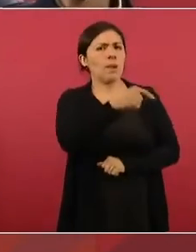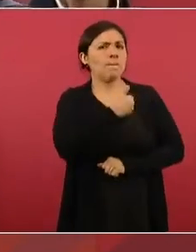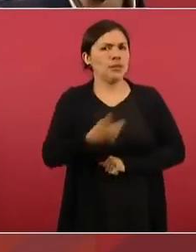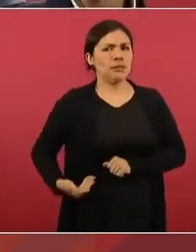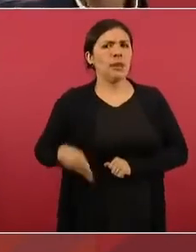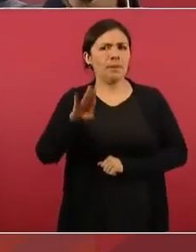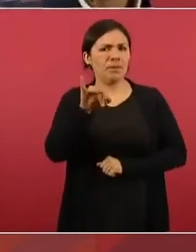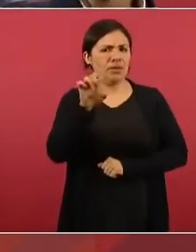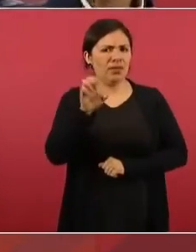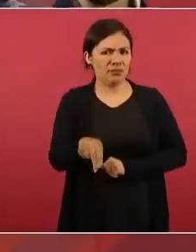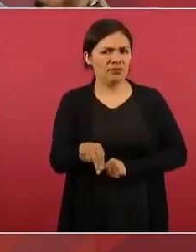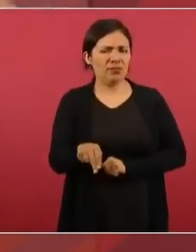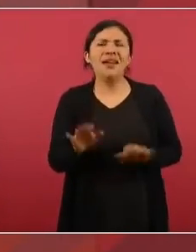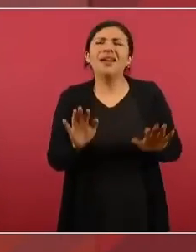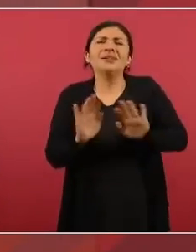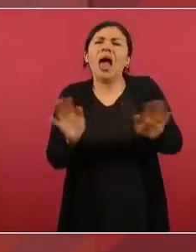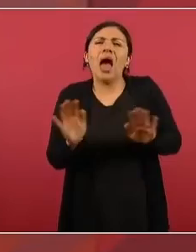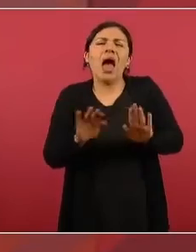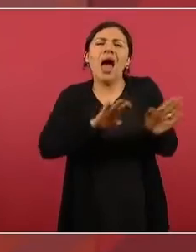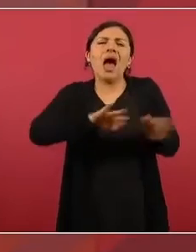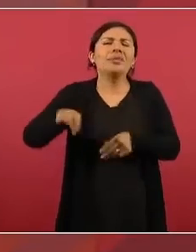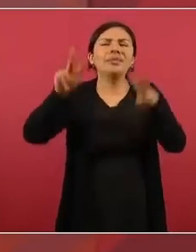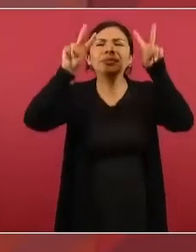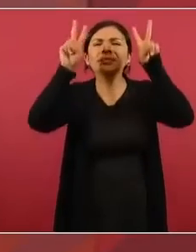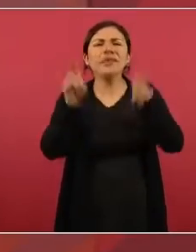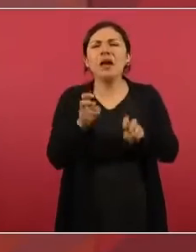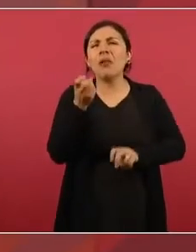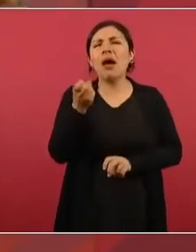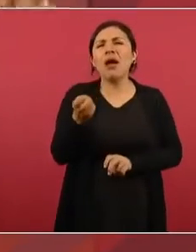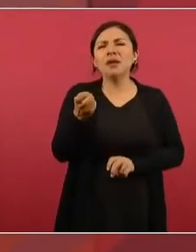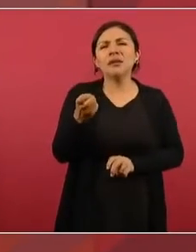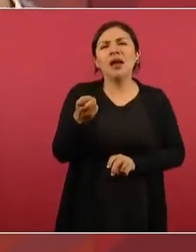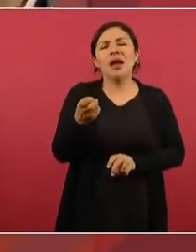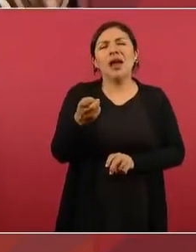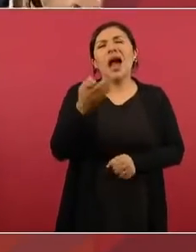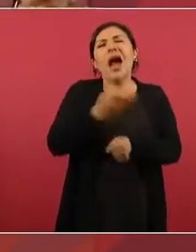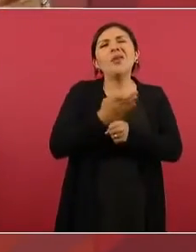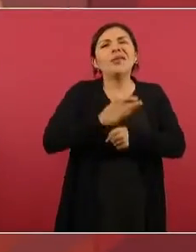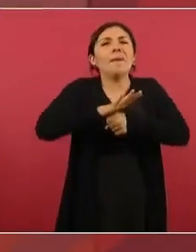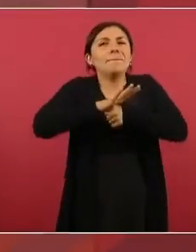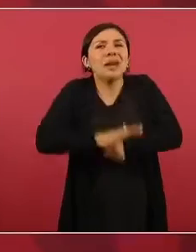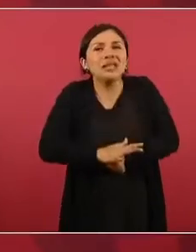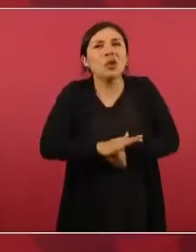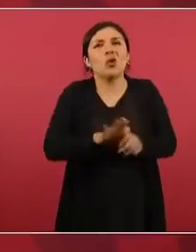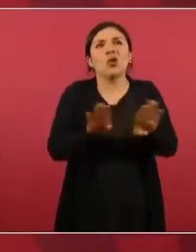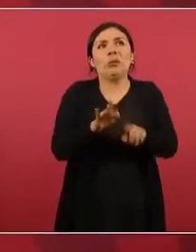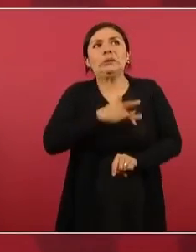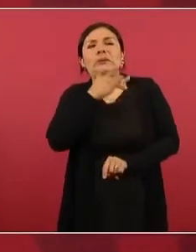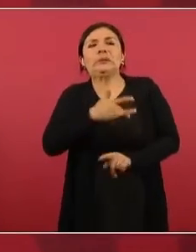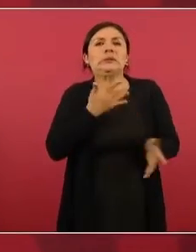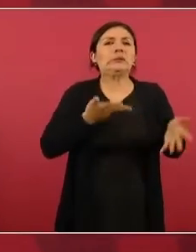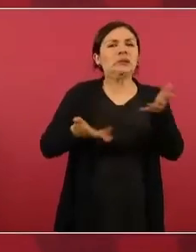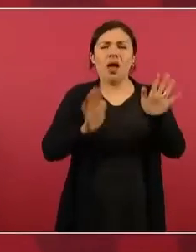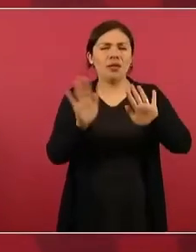sin este asunto, sin esta presión, sin ese chantaje